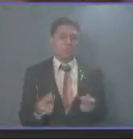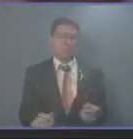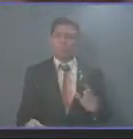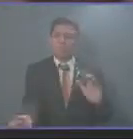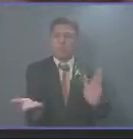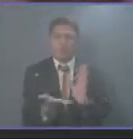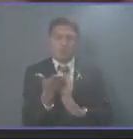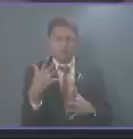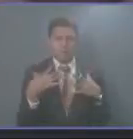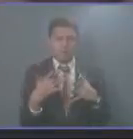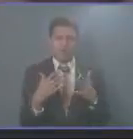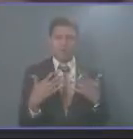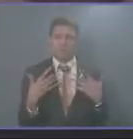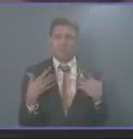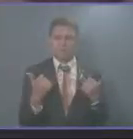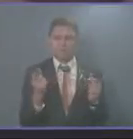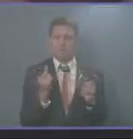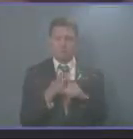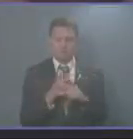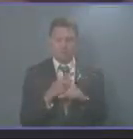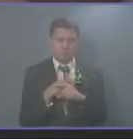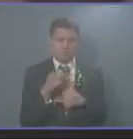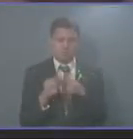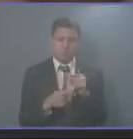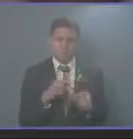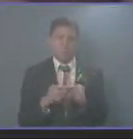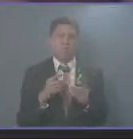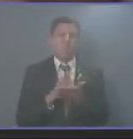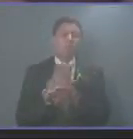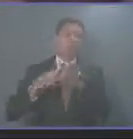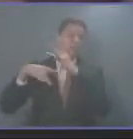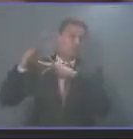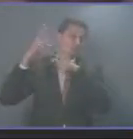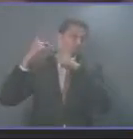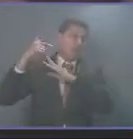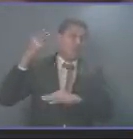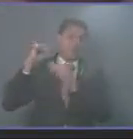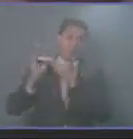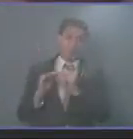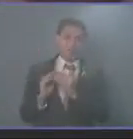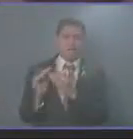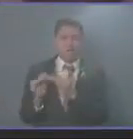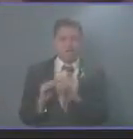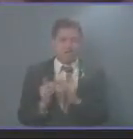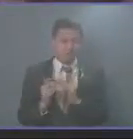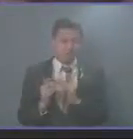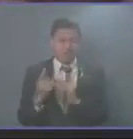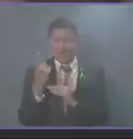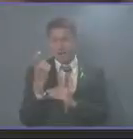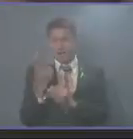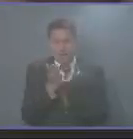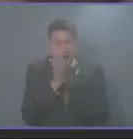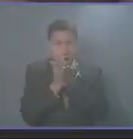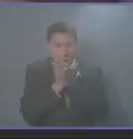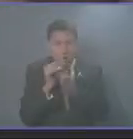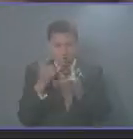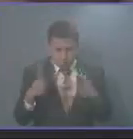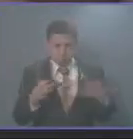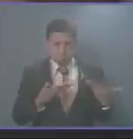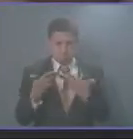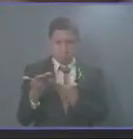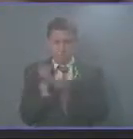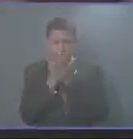mejorando la calidad de vida en los hogares que históricamente han carecido del agua. Romanos 6, que en razón